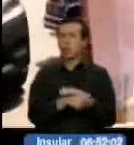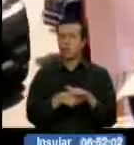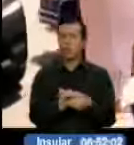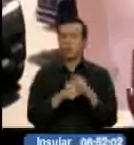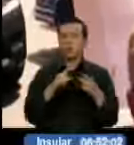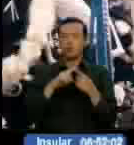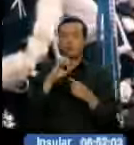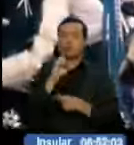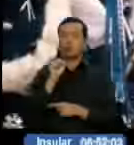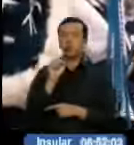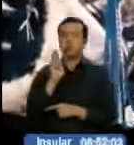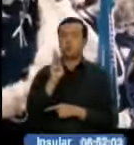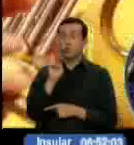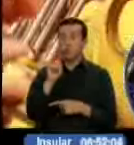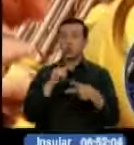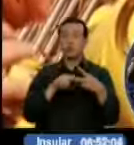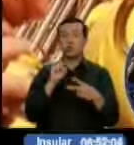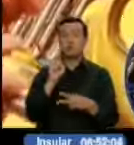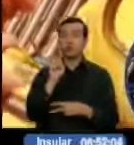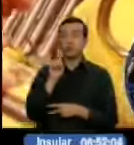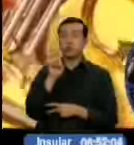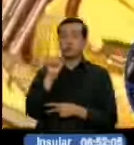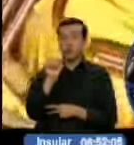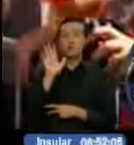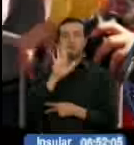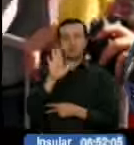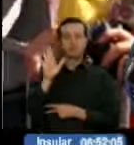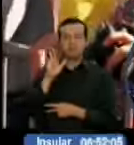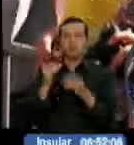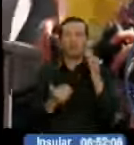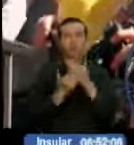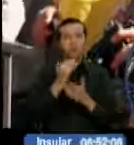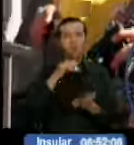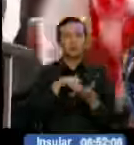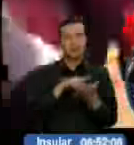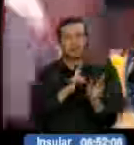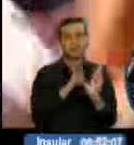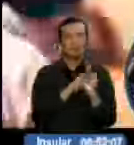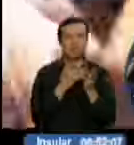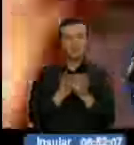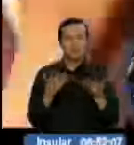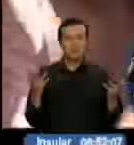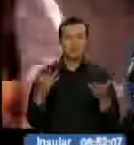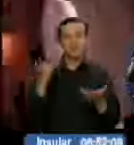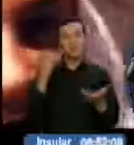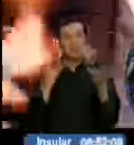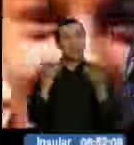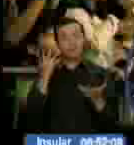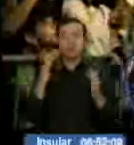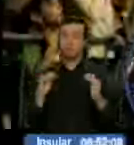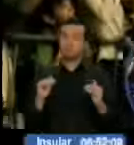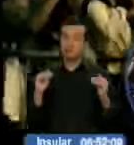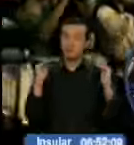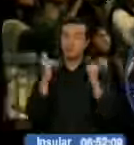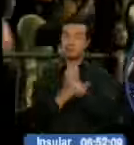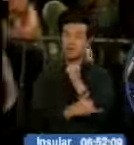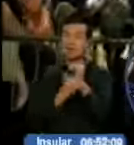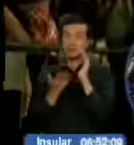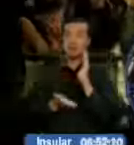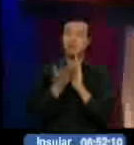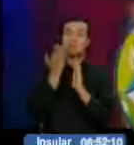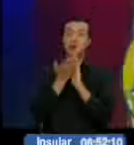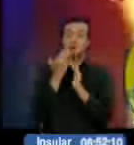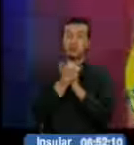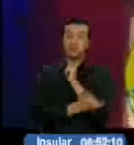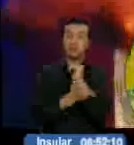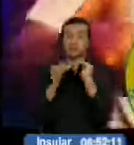que Kosovo y Sudán del Sur han sido reconocidos como nuevos miembros, con los que se podría batir un récord de países